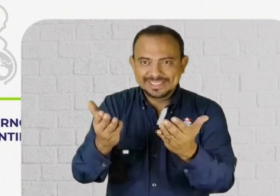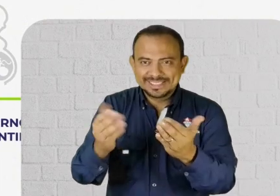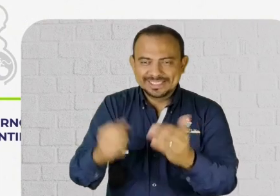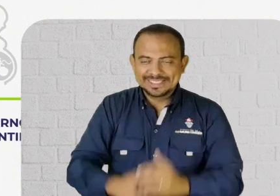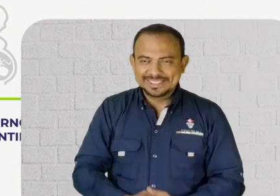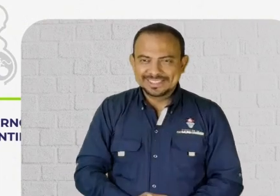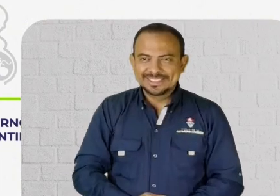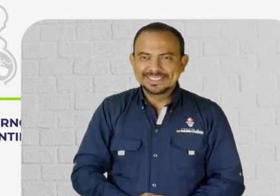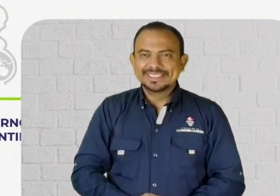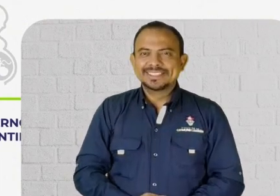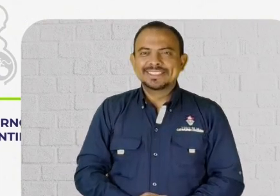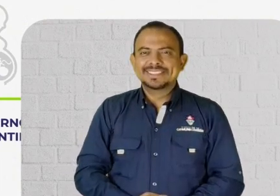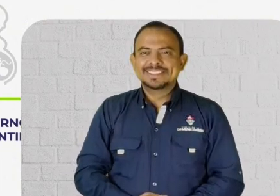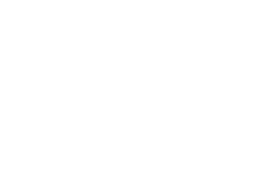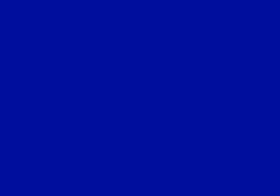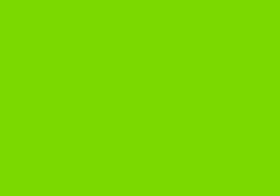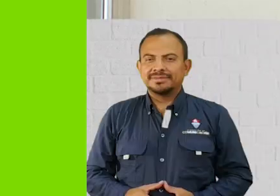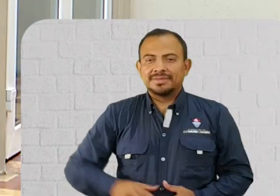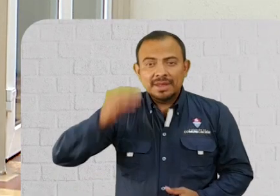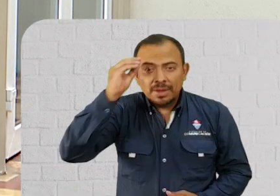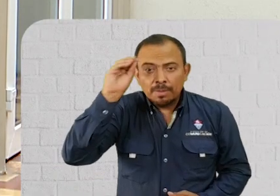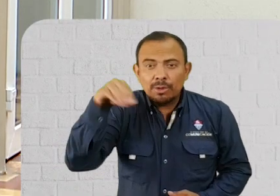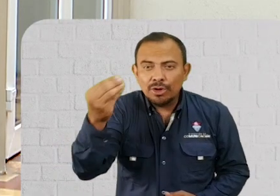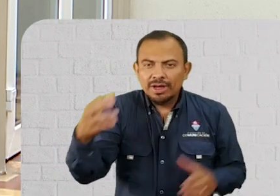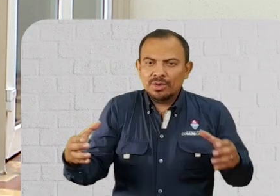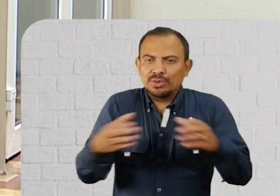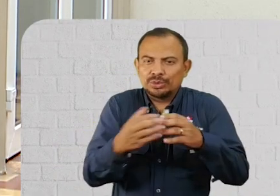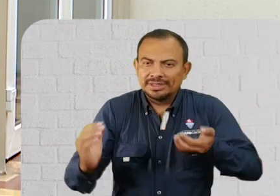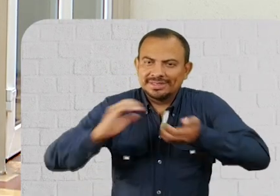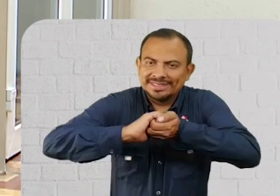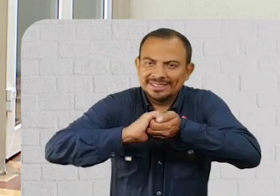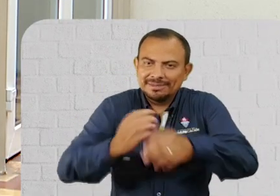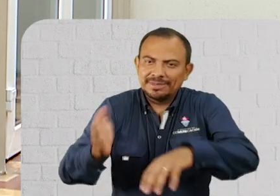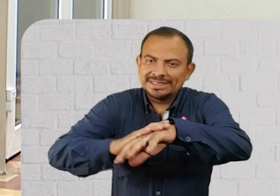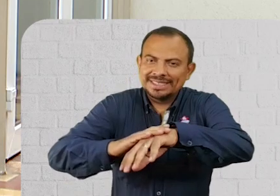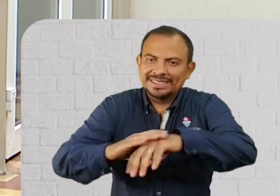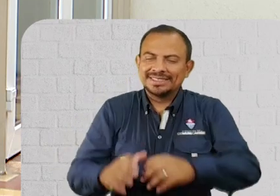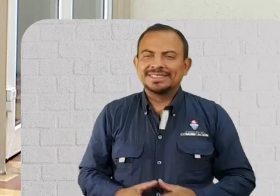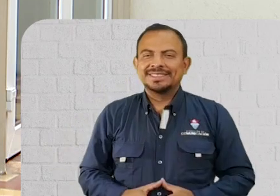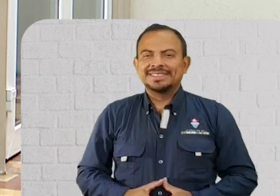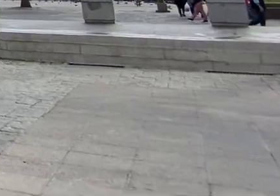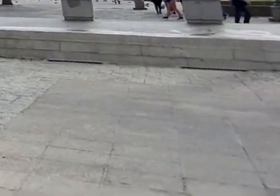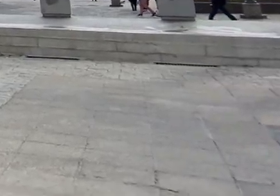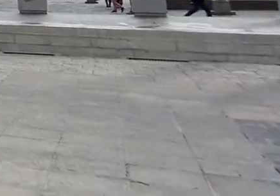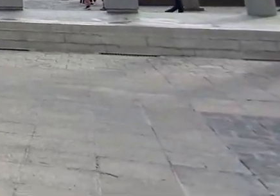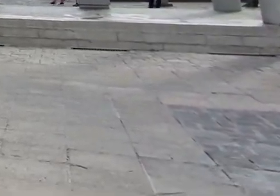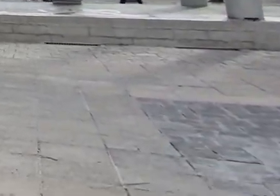www.masvida.muniguate.com. Porque juntos logramos más.